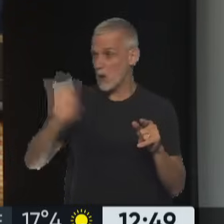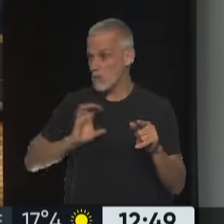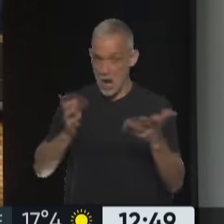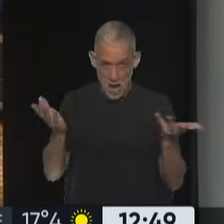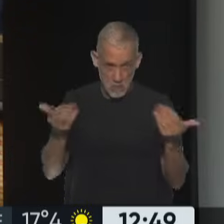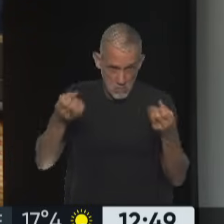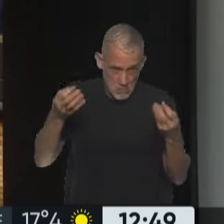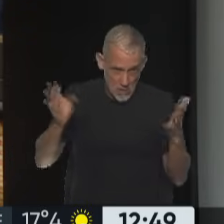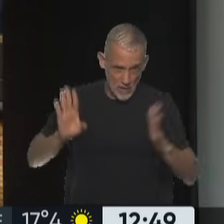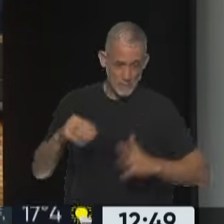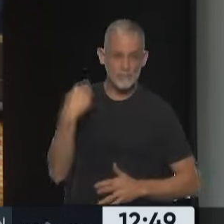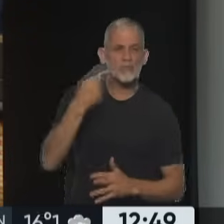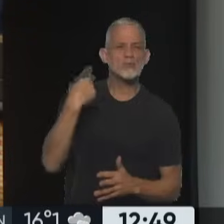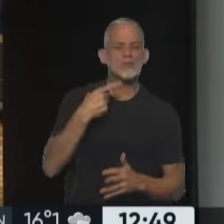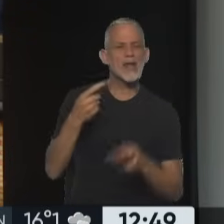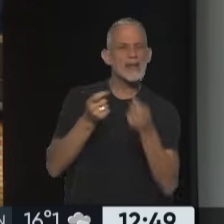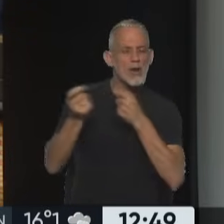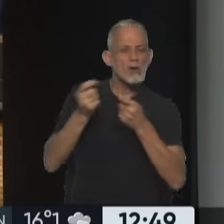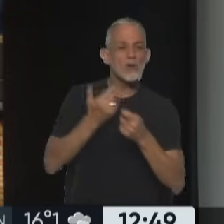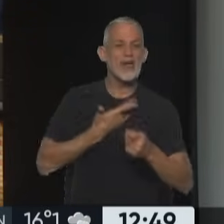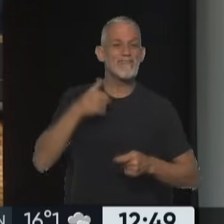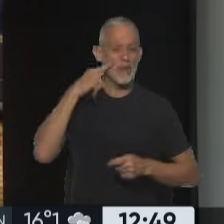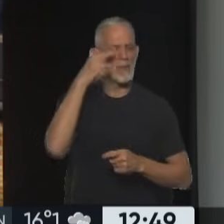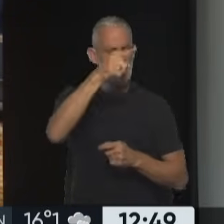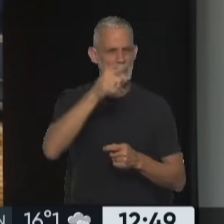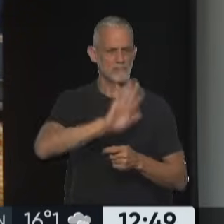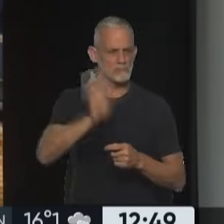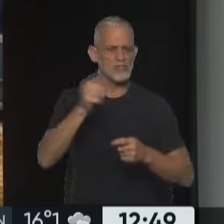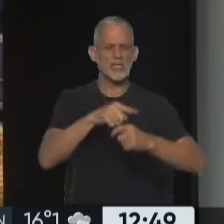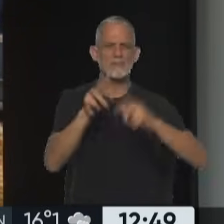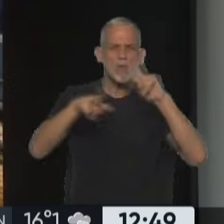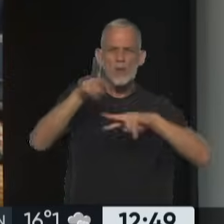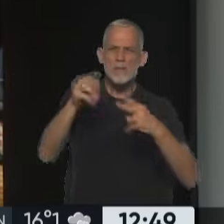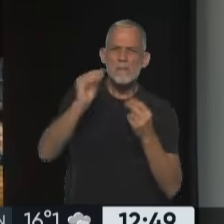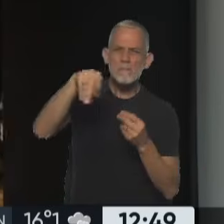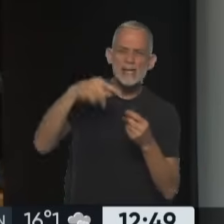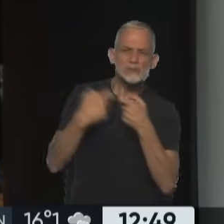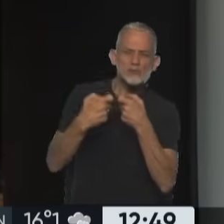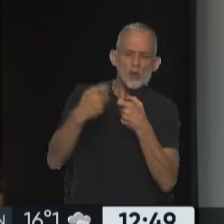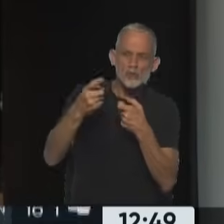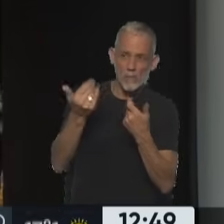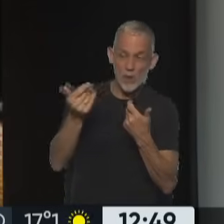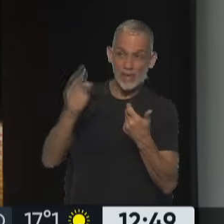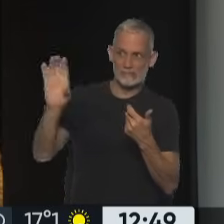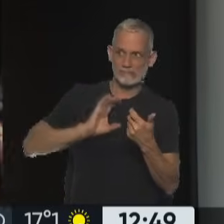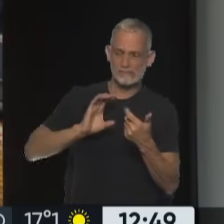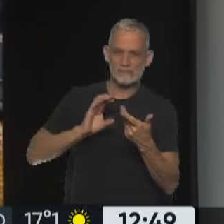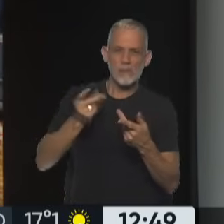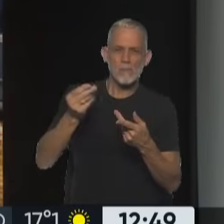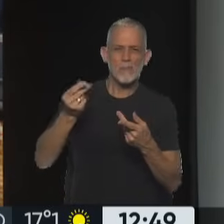nosotros estamos teniendo negociaciones con el fondo monetario buscamos al socios que nos puedan estar